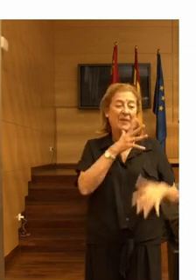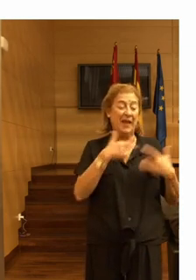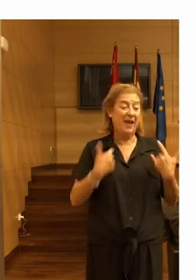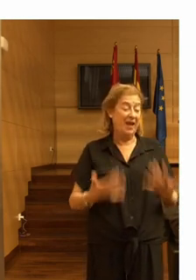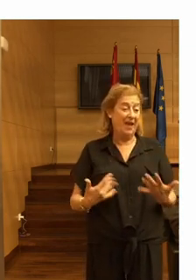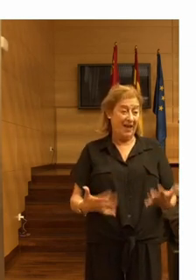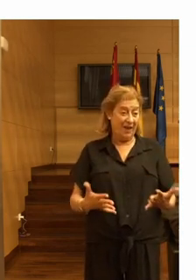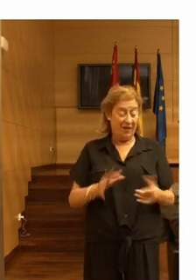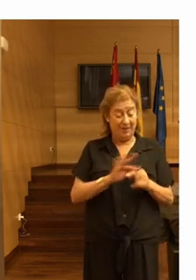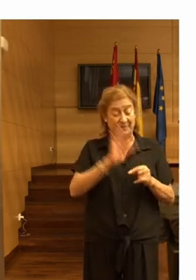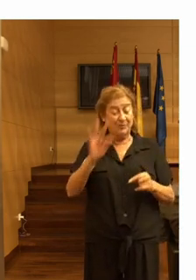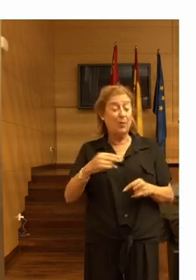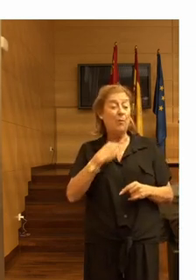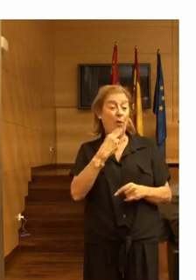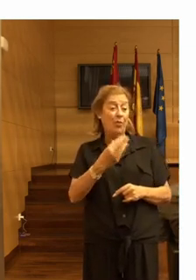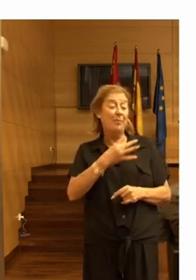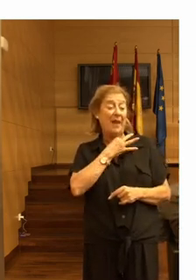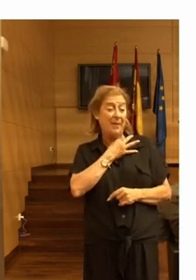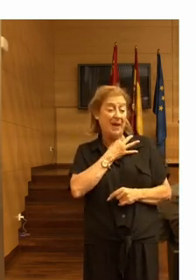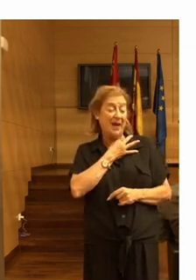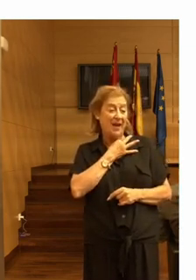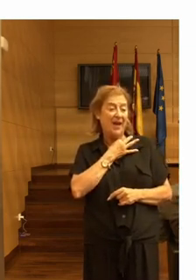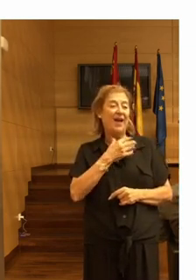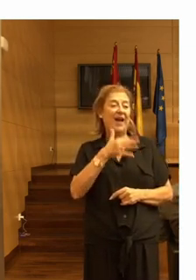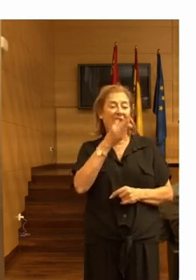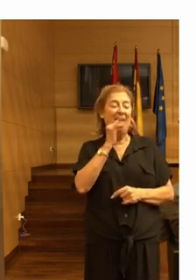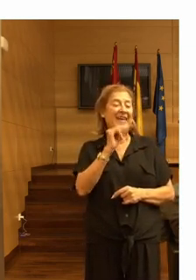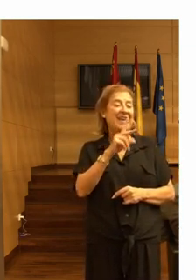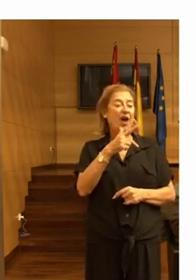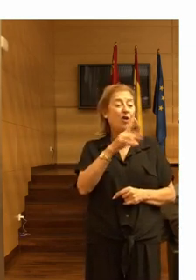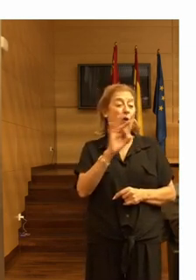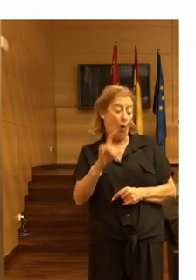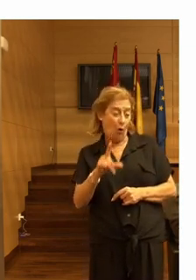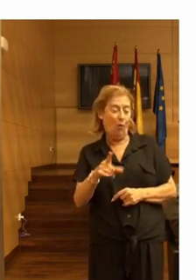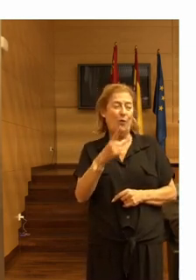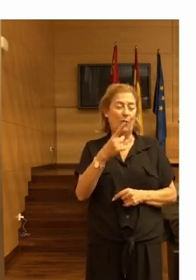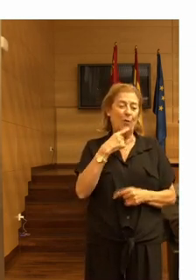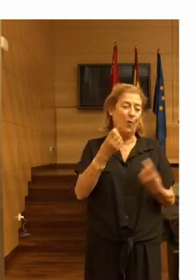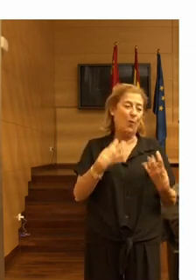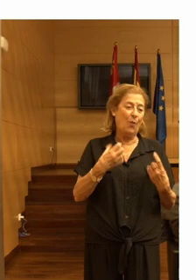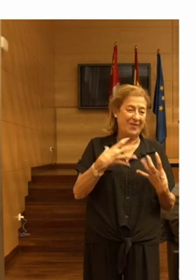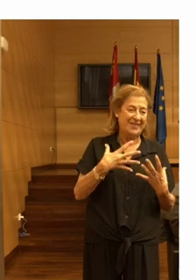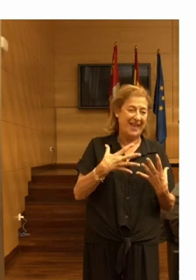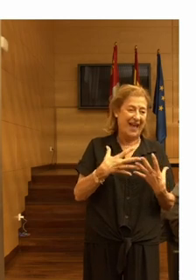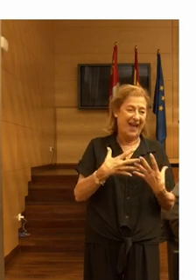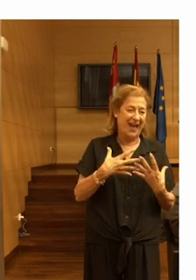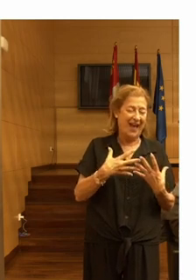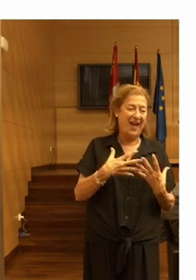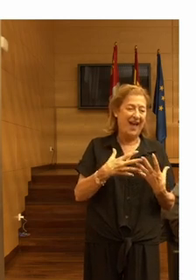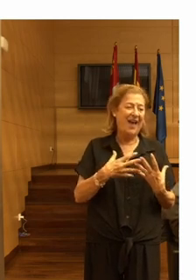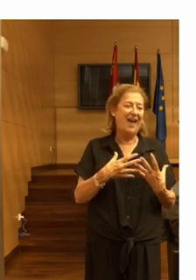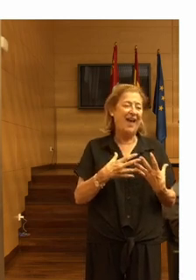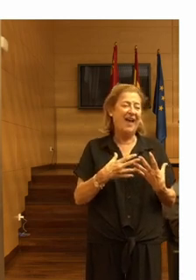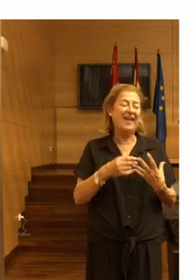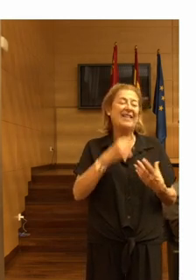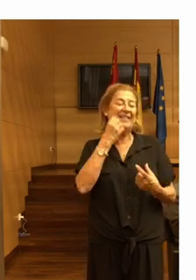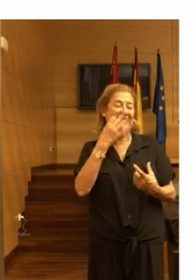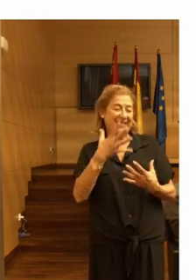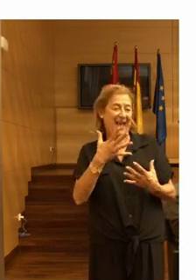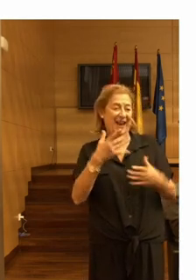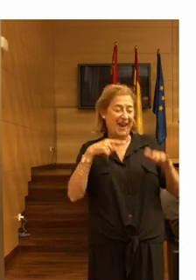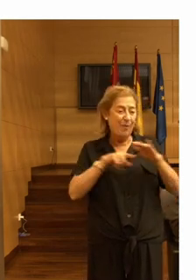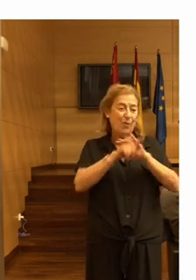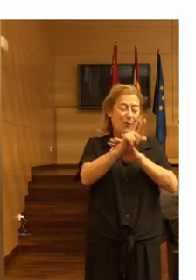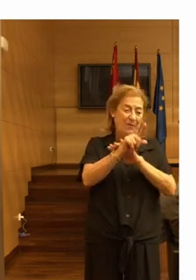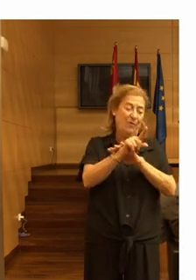Ahora pasamos la palabra a Kiko de las Moras, que nos va a contar cómo ha ido el